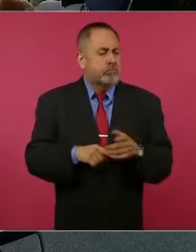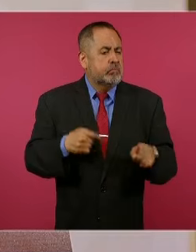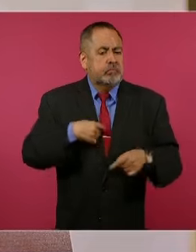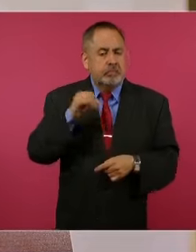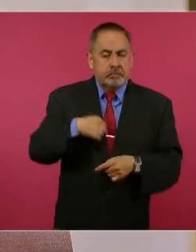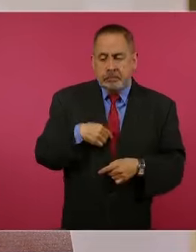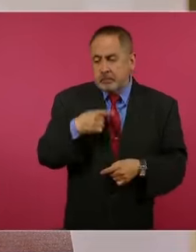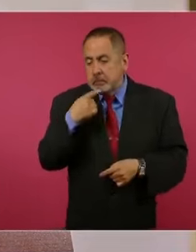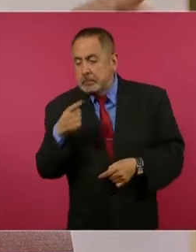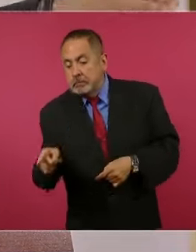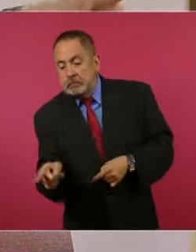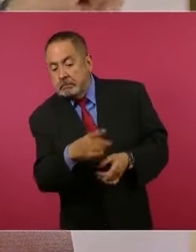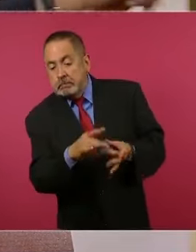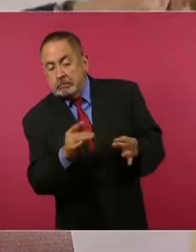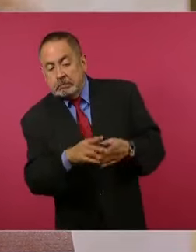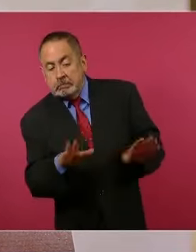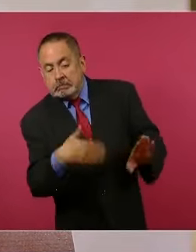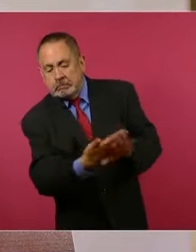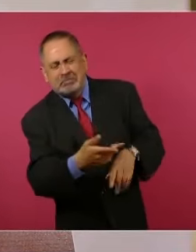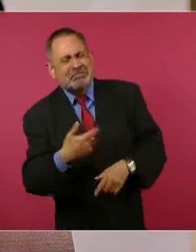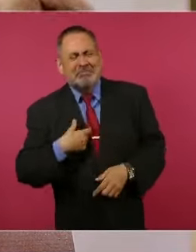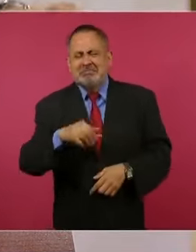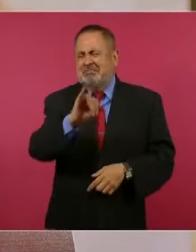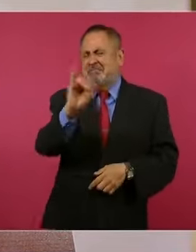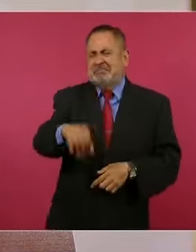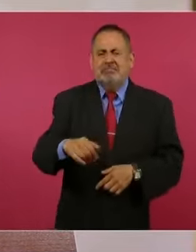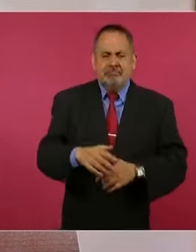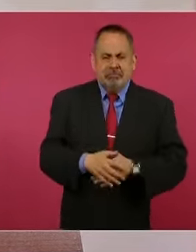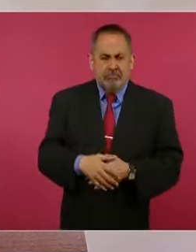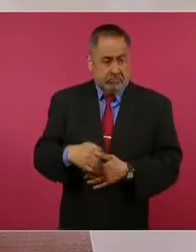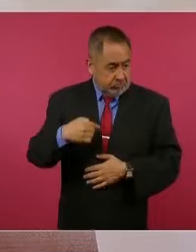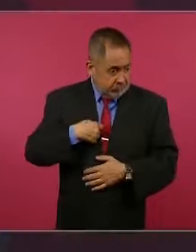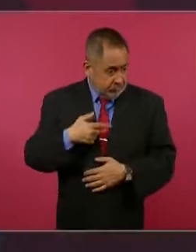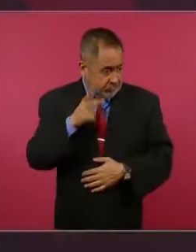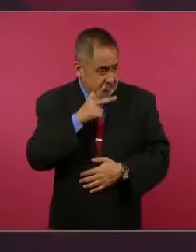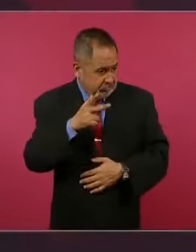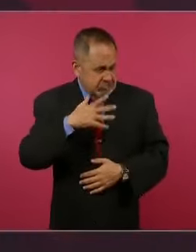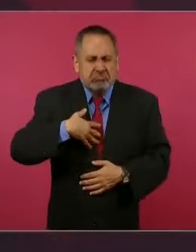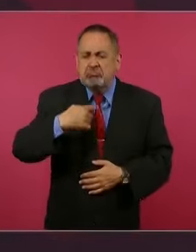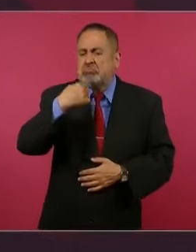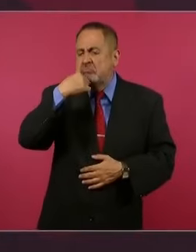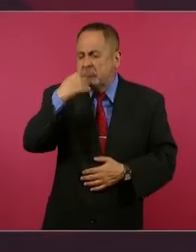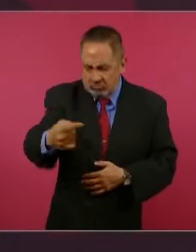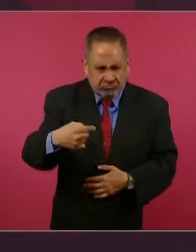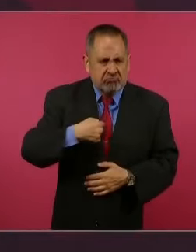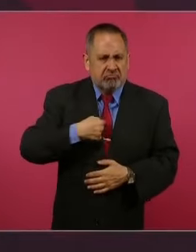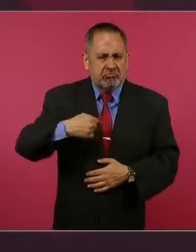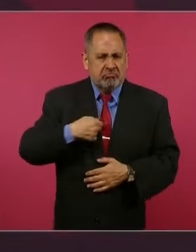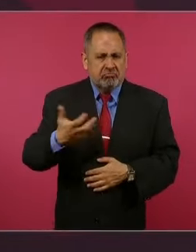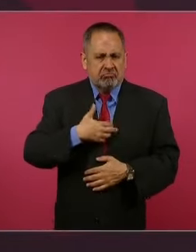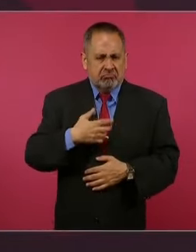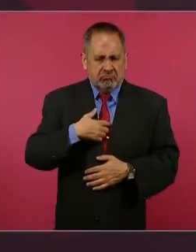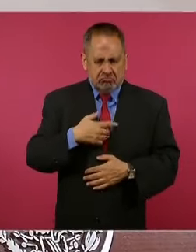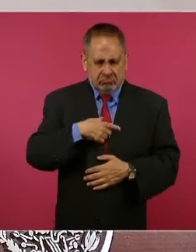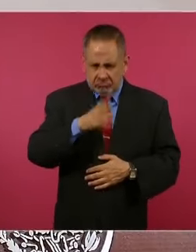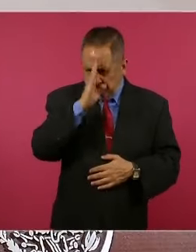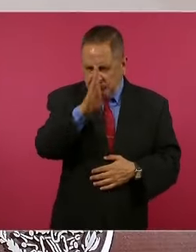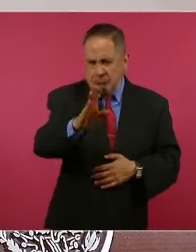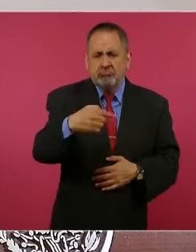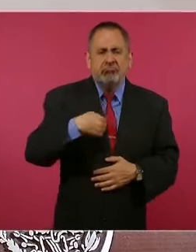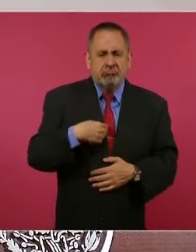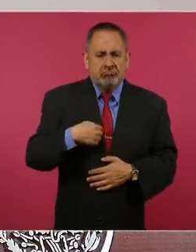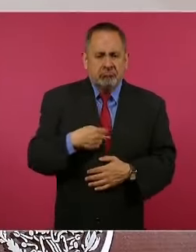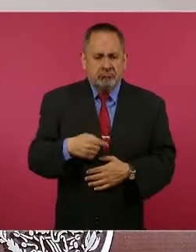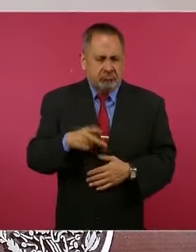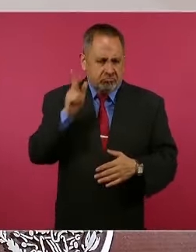este saca algo en contra no no no si tengo algo este yo personalmente